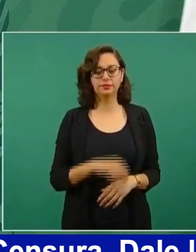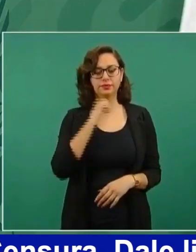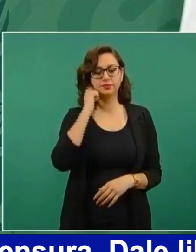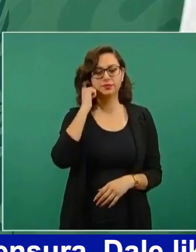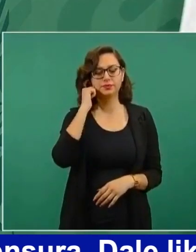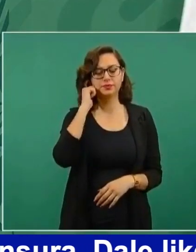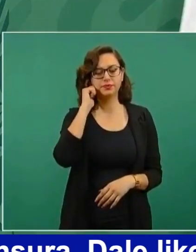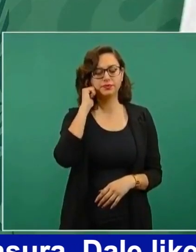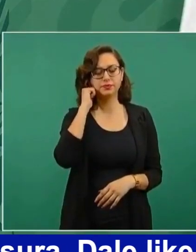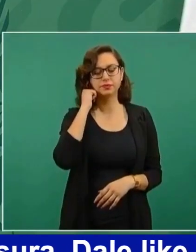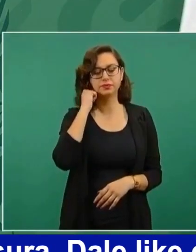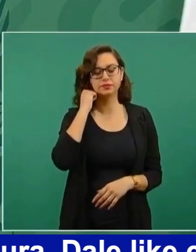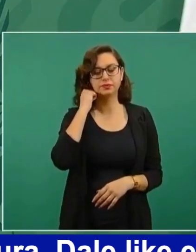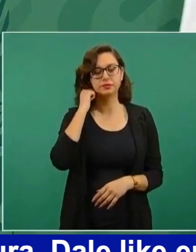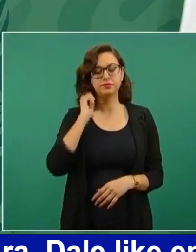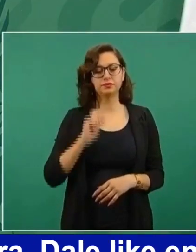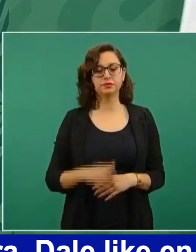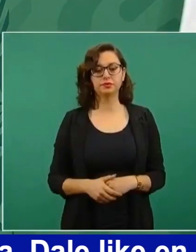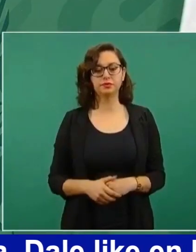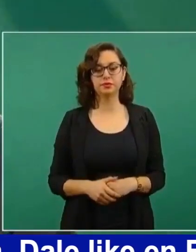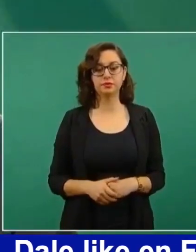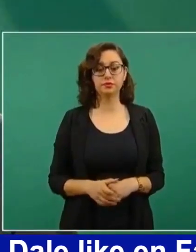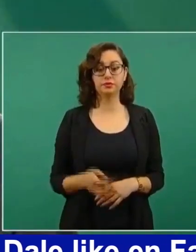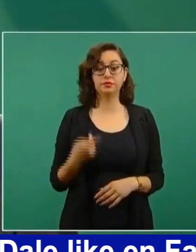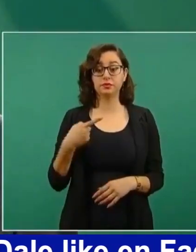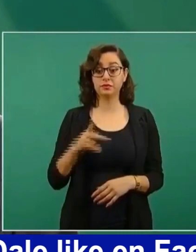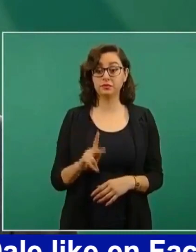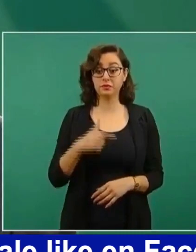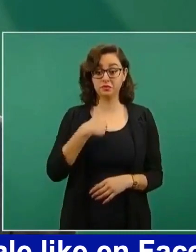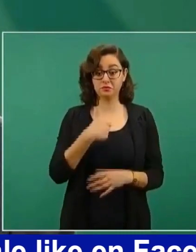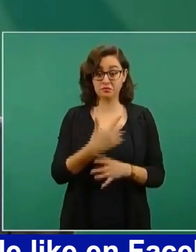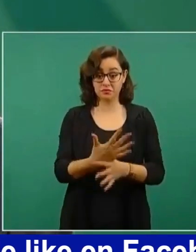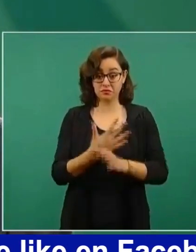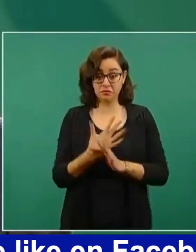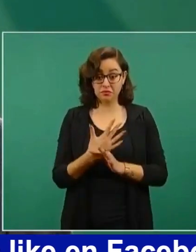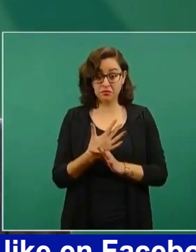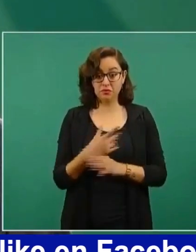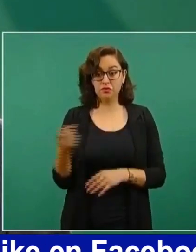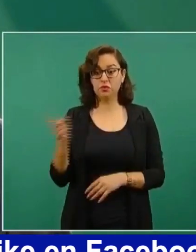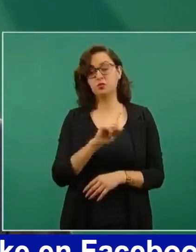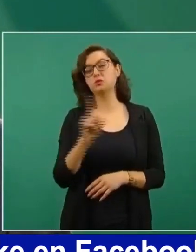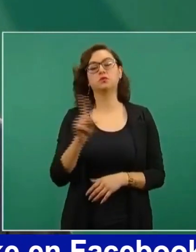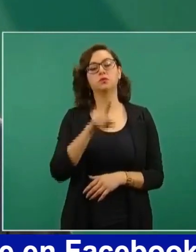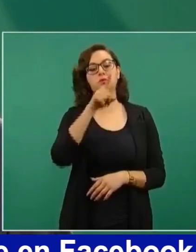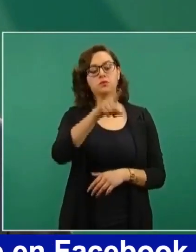lo sostiene el Banco Mundial,